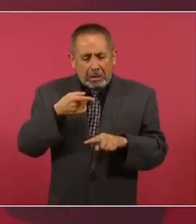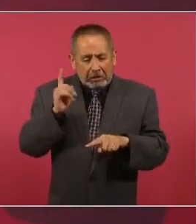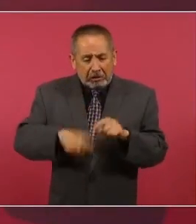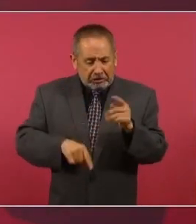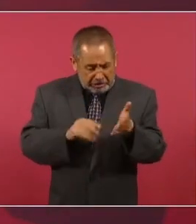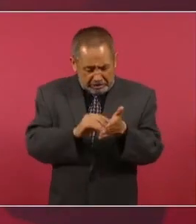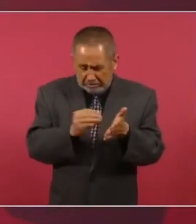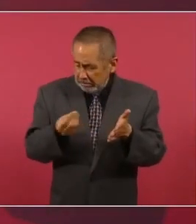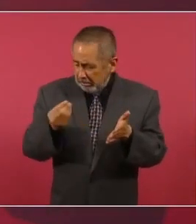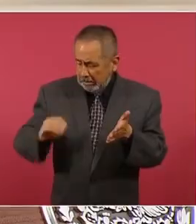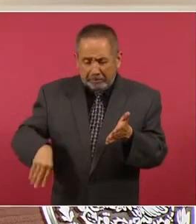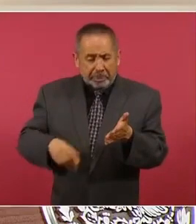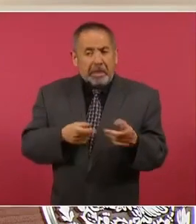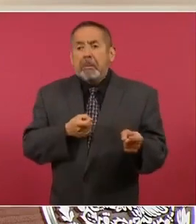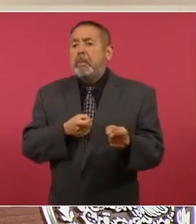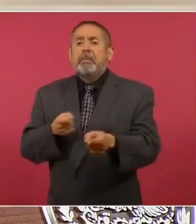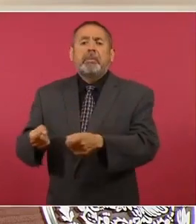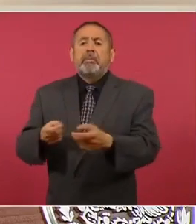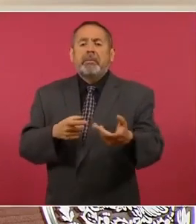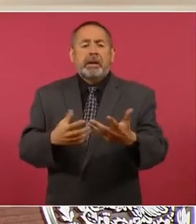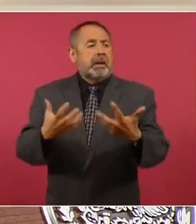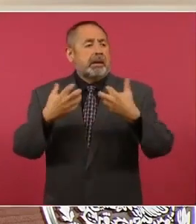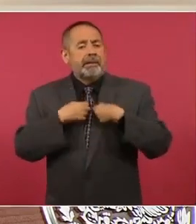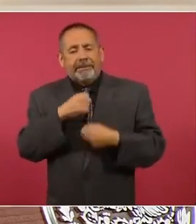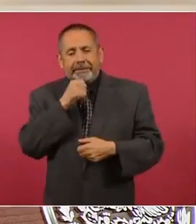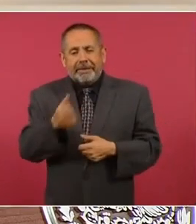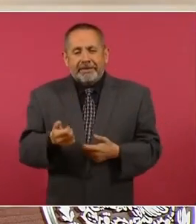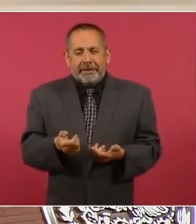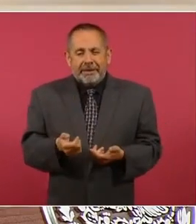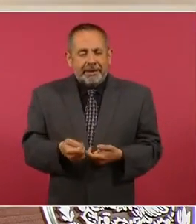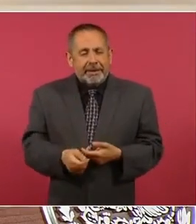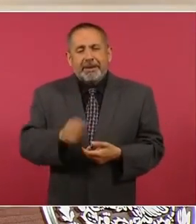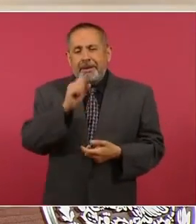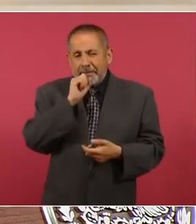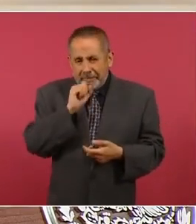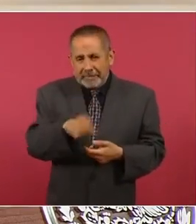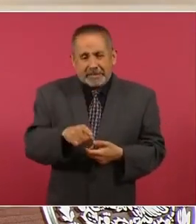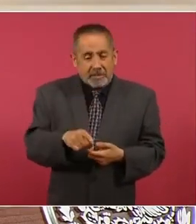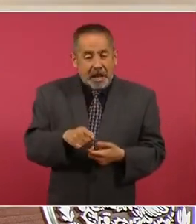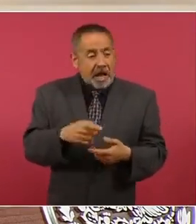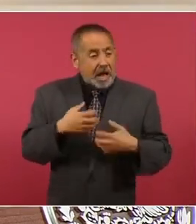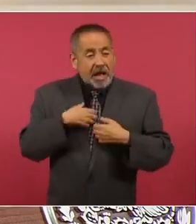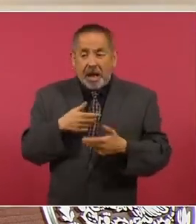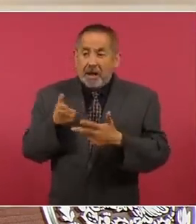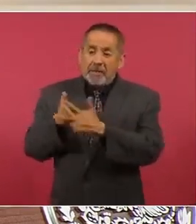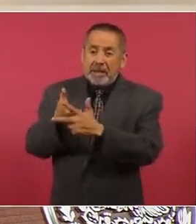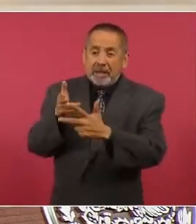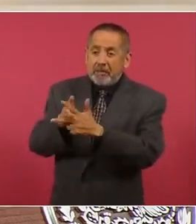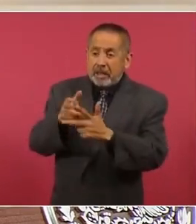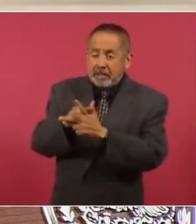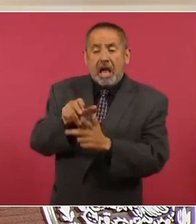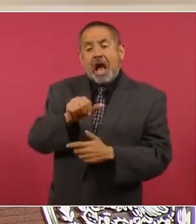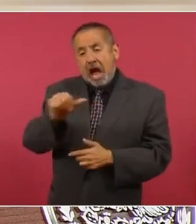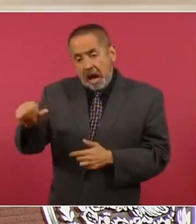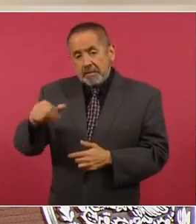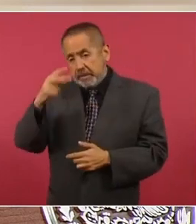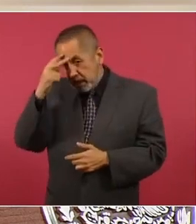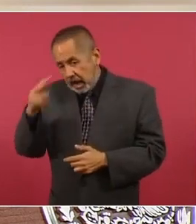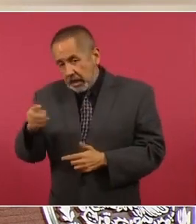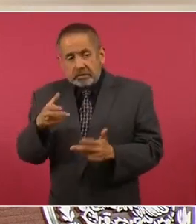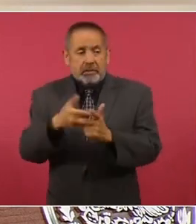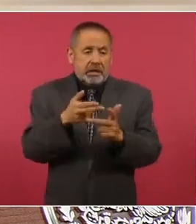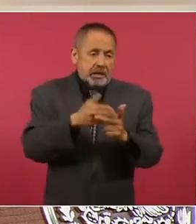sus actividades ilícitas. Y con esas armas le quitaron la vida a mexicanos y a estadounidenses.